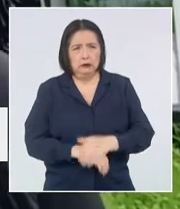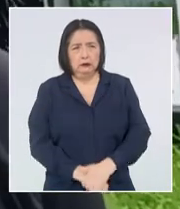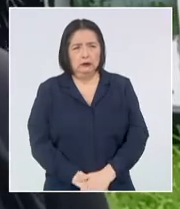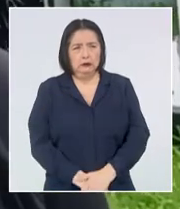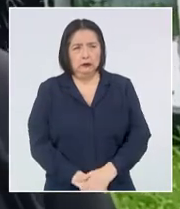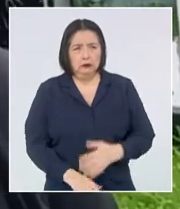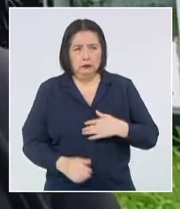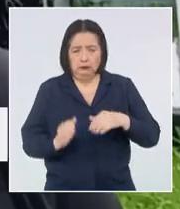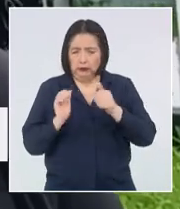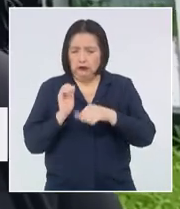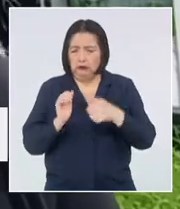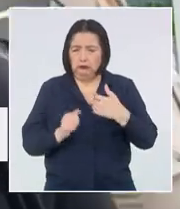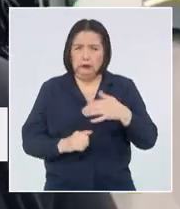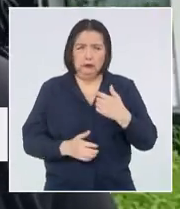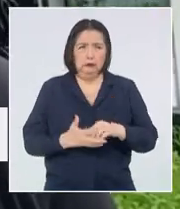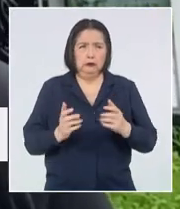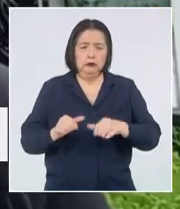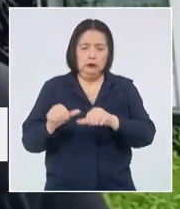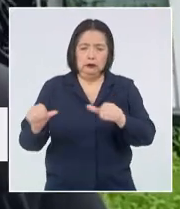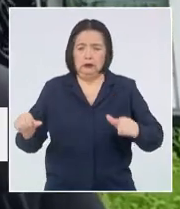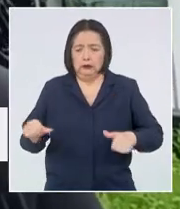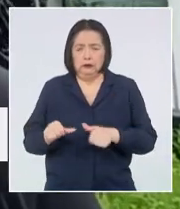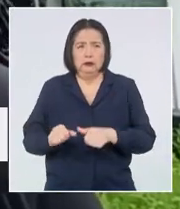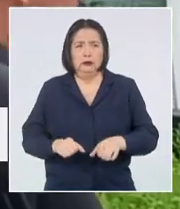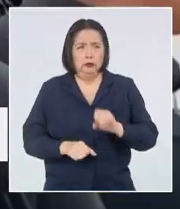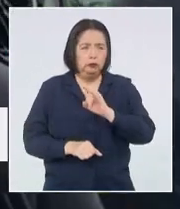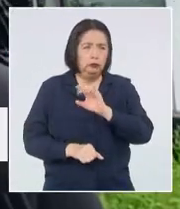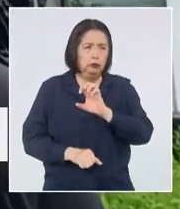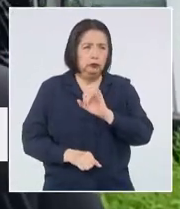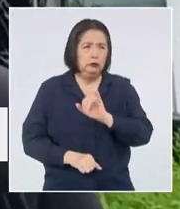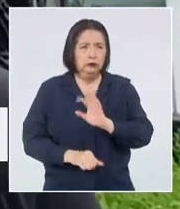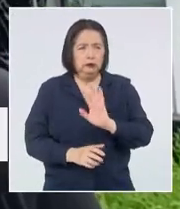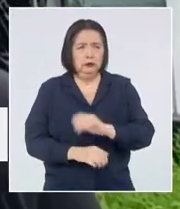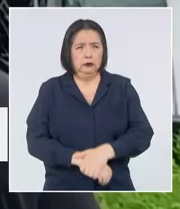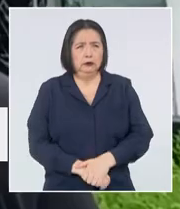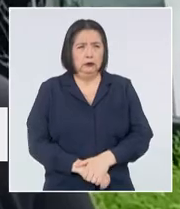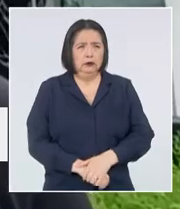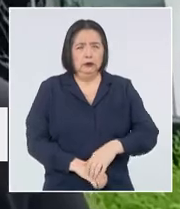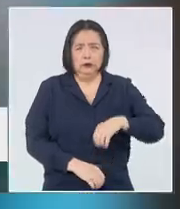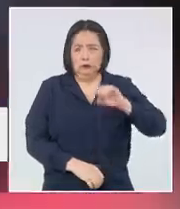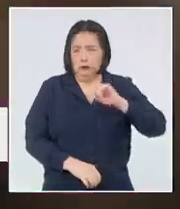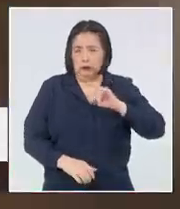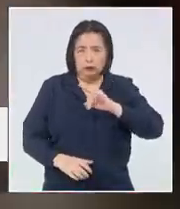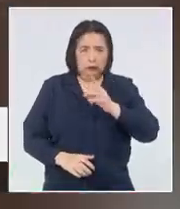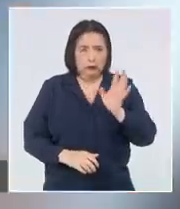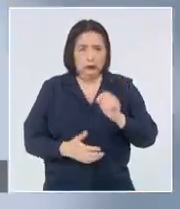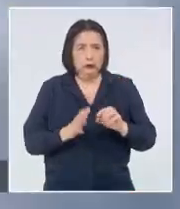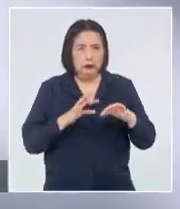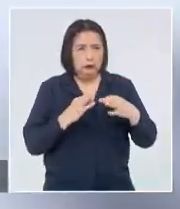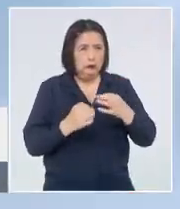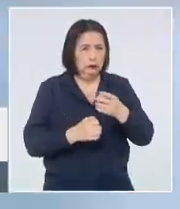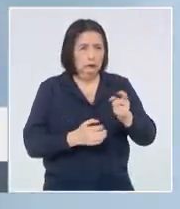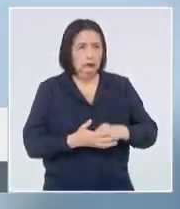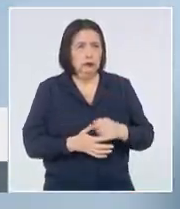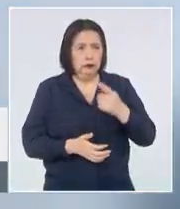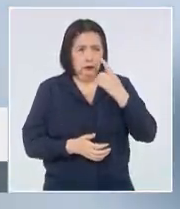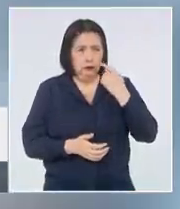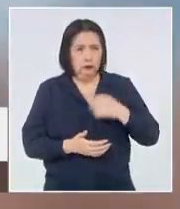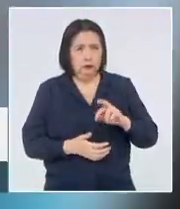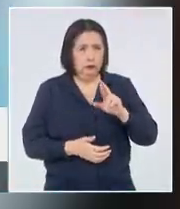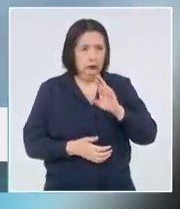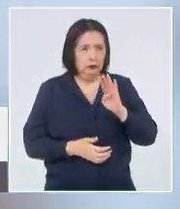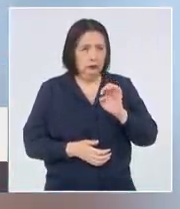Mi hermana, ella está bien delicada, está en el área de UBI, de emergencia del seguro de ladera. Familiares de Robert